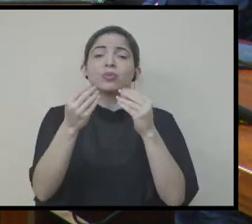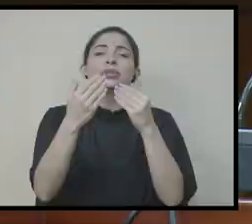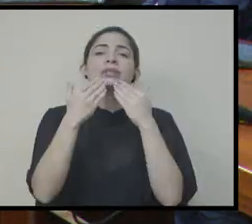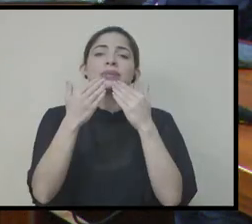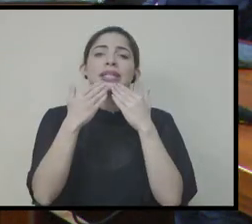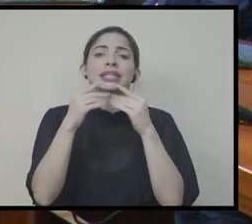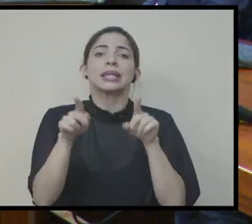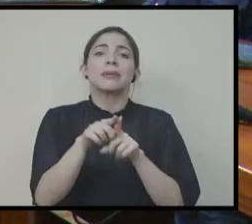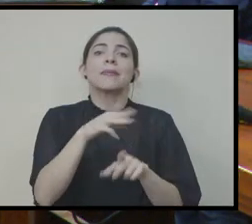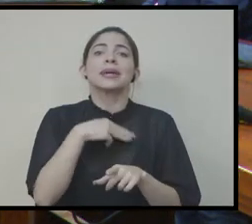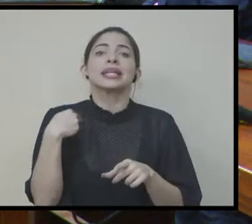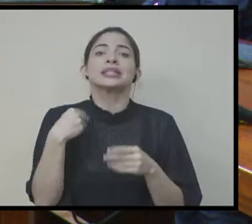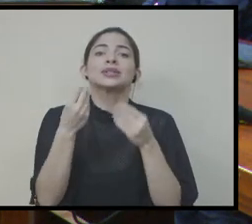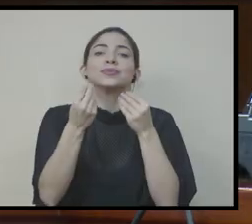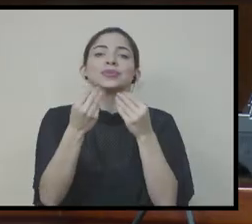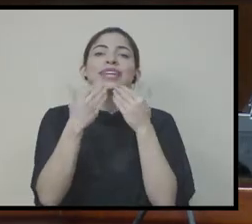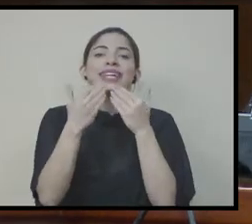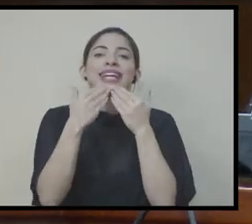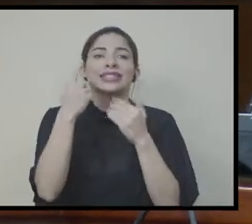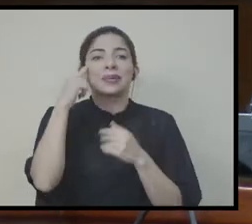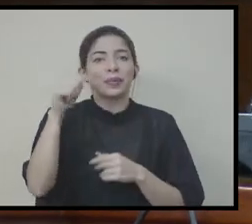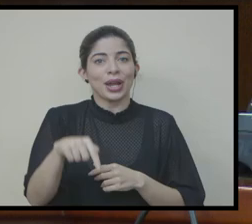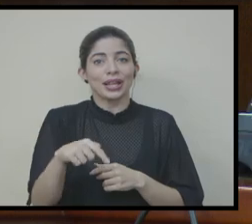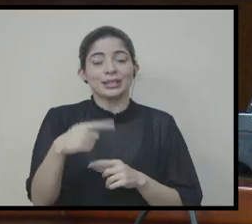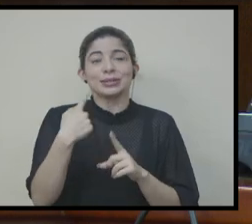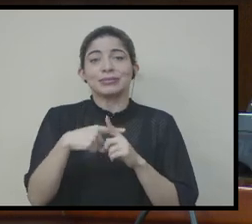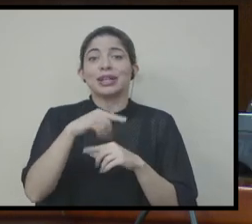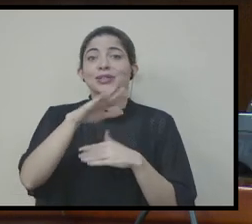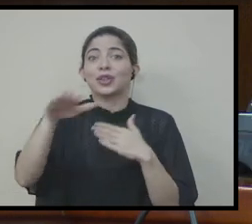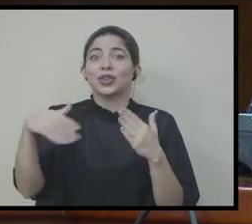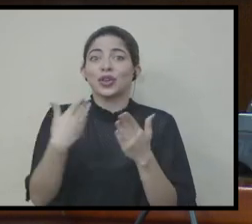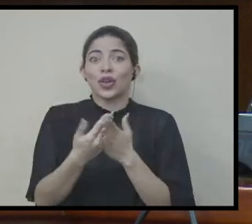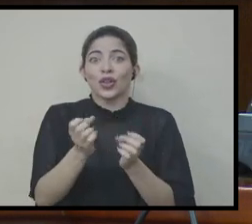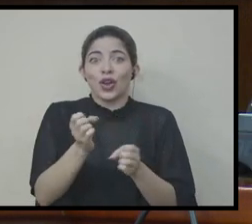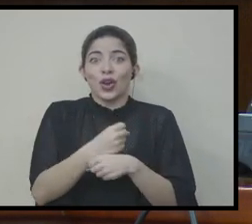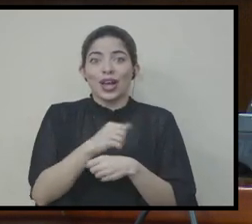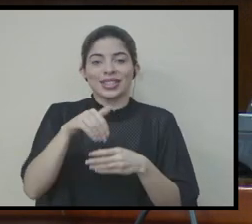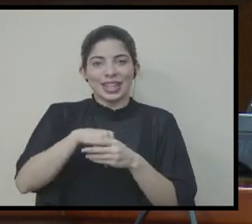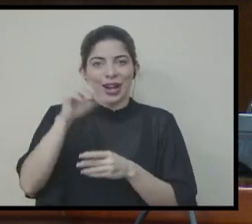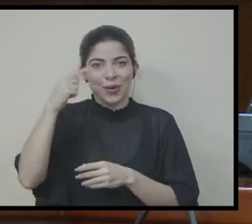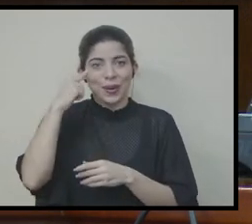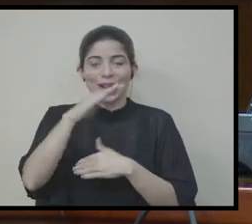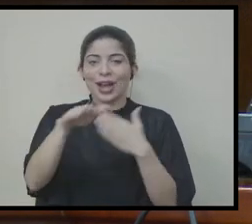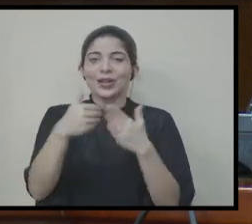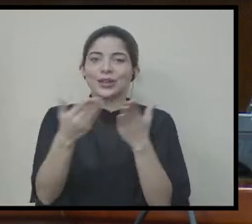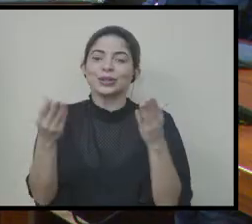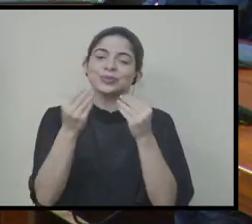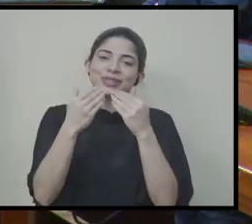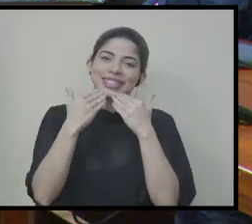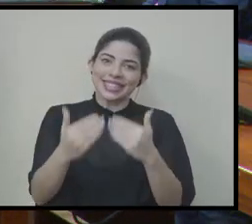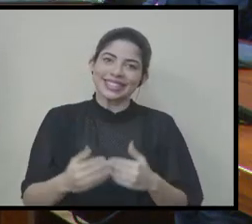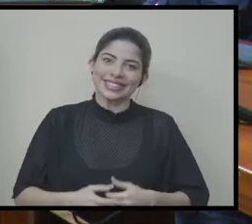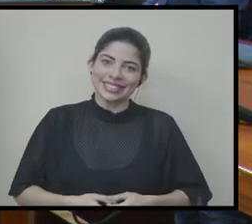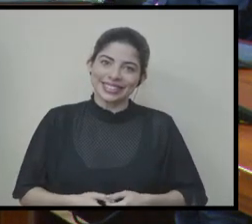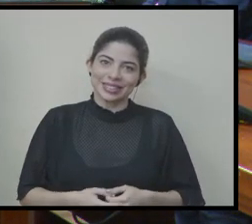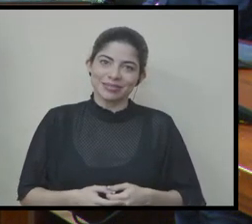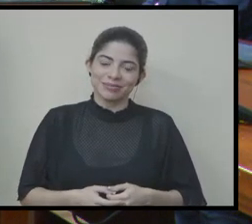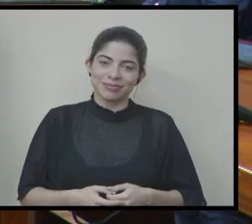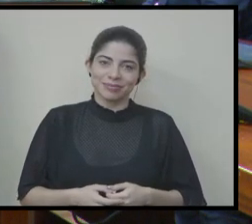También, ministra, muchas gracias por esto y por todo lo que hace también desde el gobierno. A todas y a todos, muchísimas gracias.